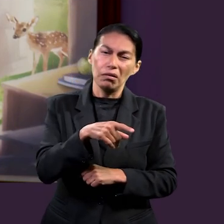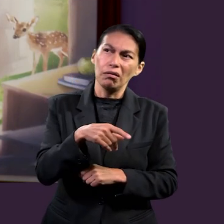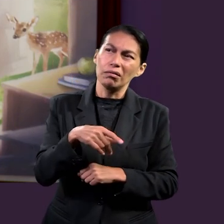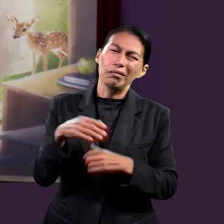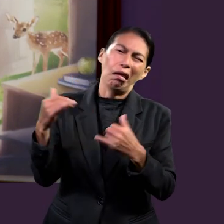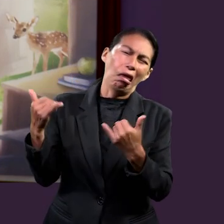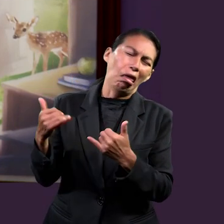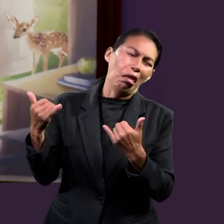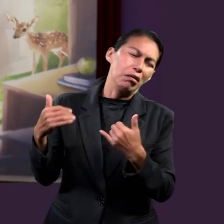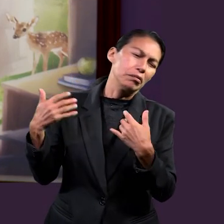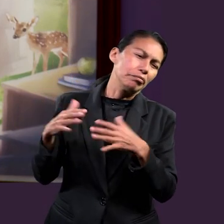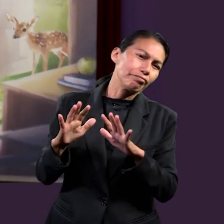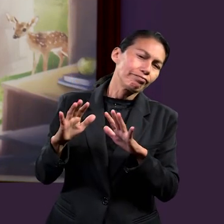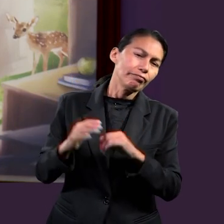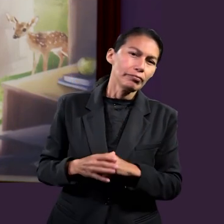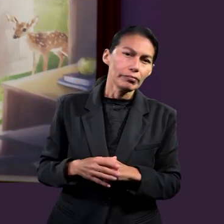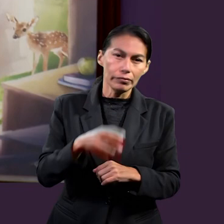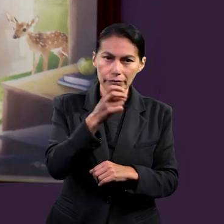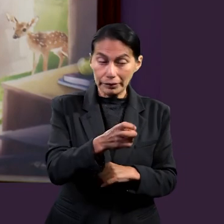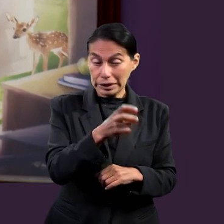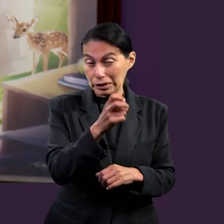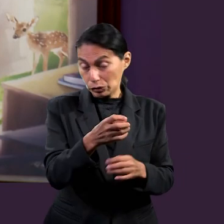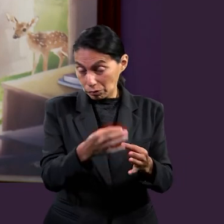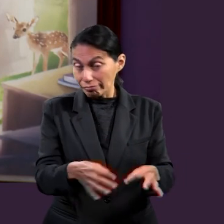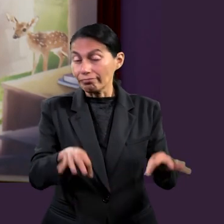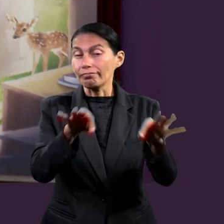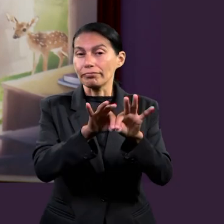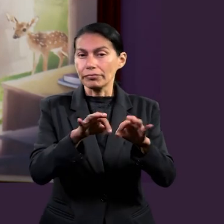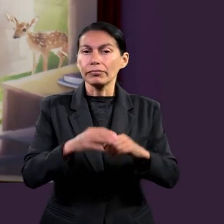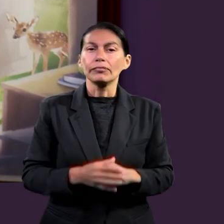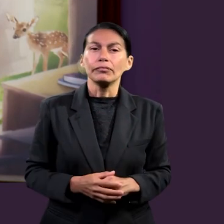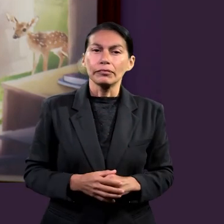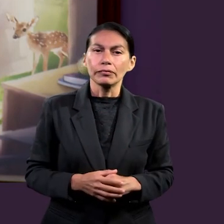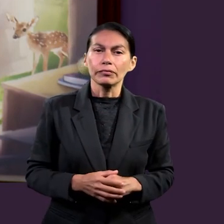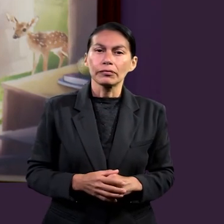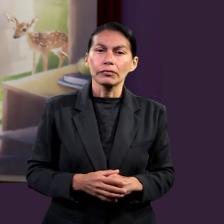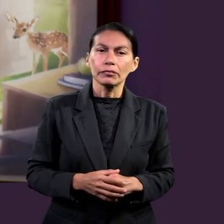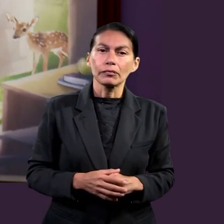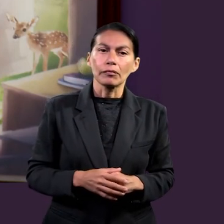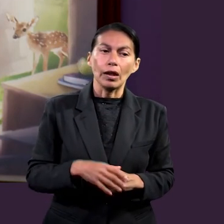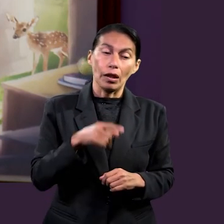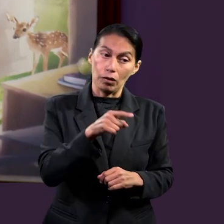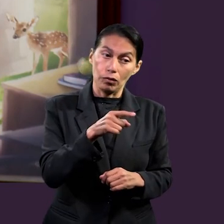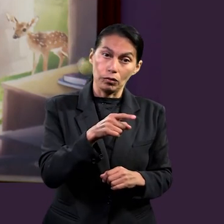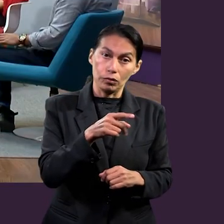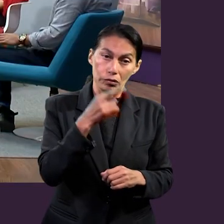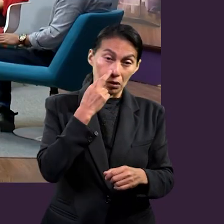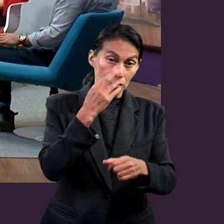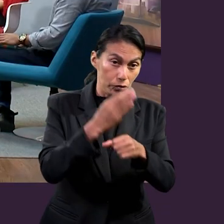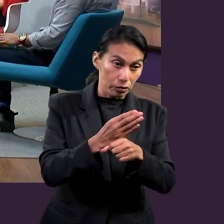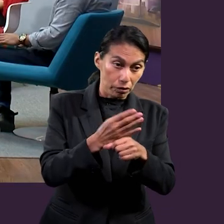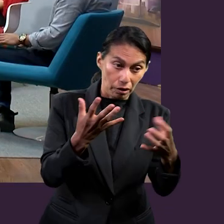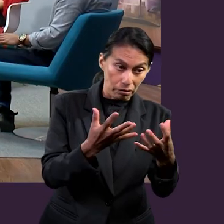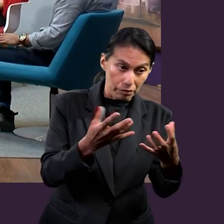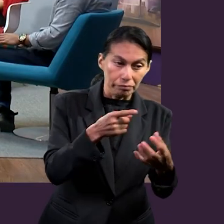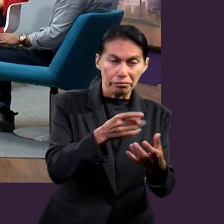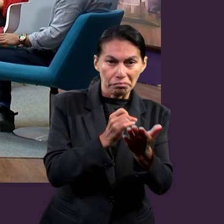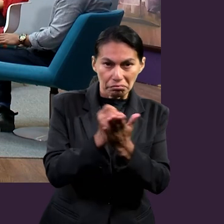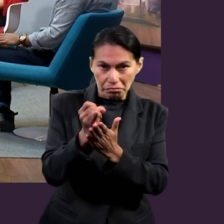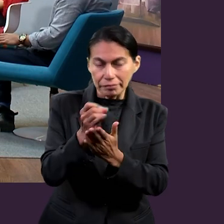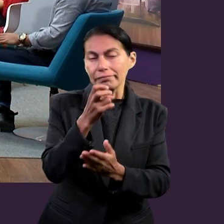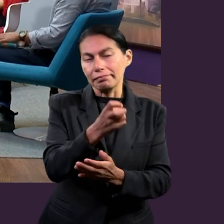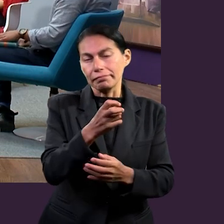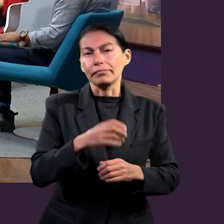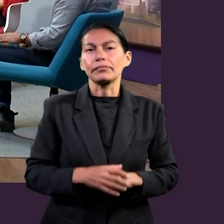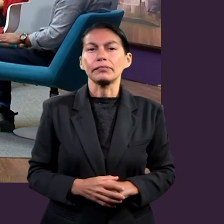las cosas correctas. Entonces, siento que esto es algo importante, ¿no? Que también los estaban siendo responsables de las acciones y actitudes que estaban